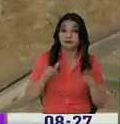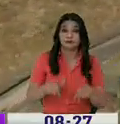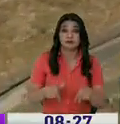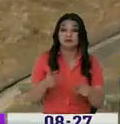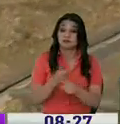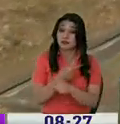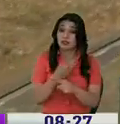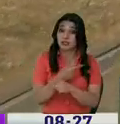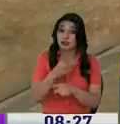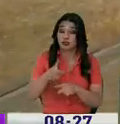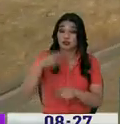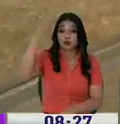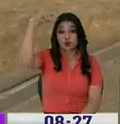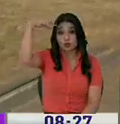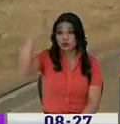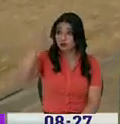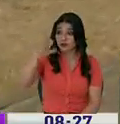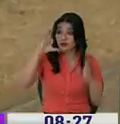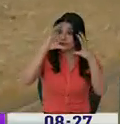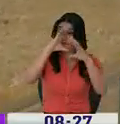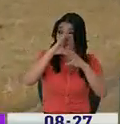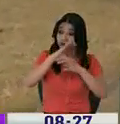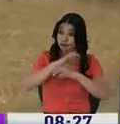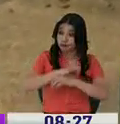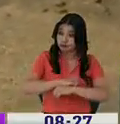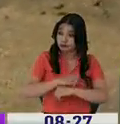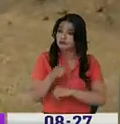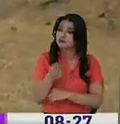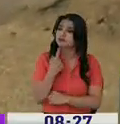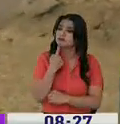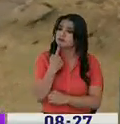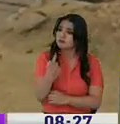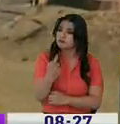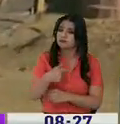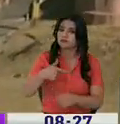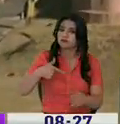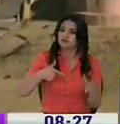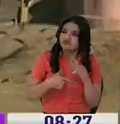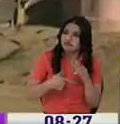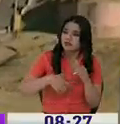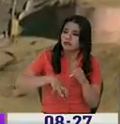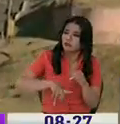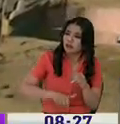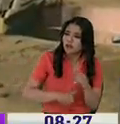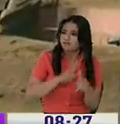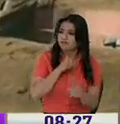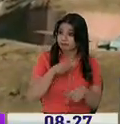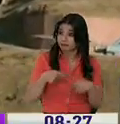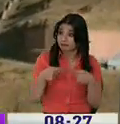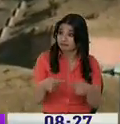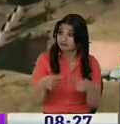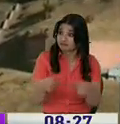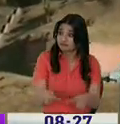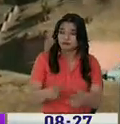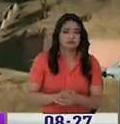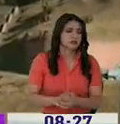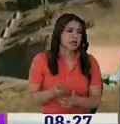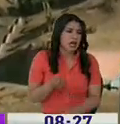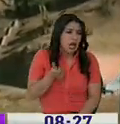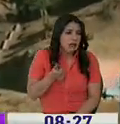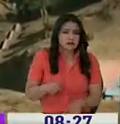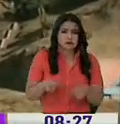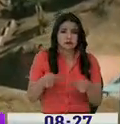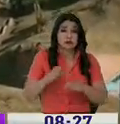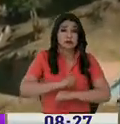provocado que el parque se vuelva inseguro mi vecino ustedes me decían que los asaltos son a diario sigue casi a diario en las